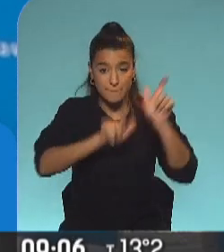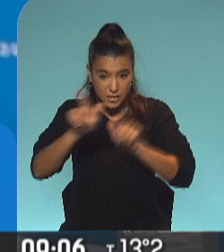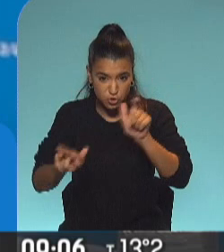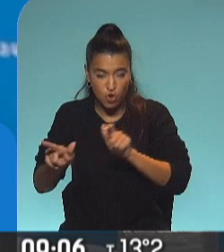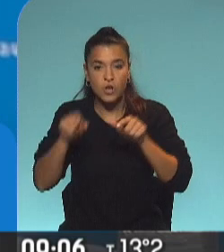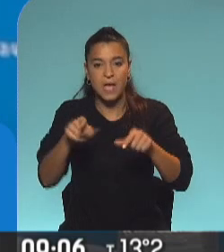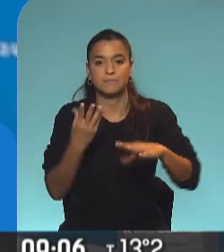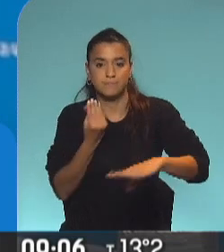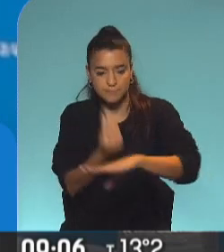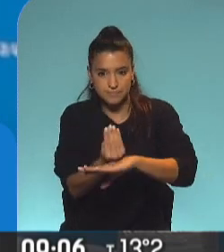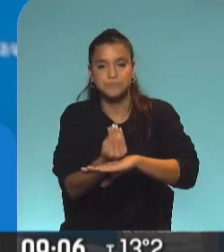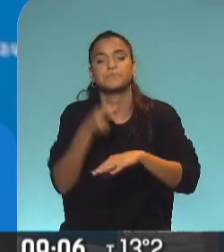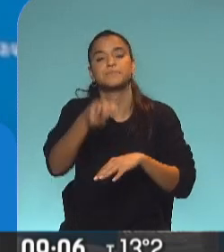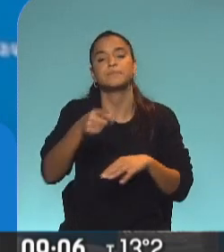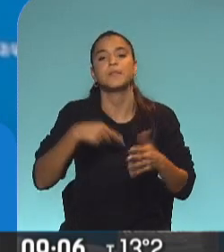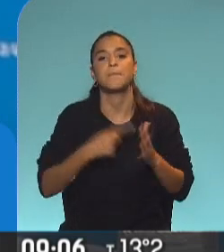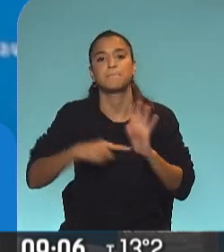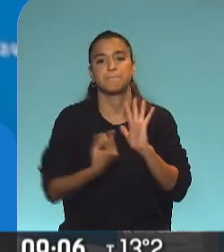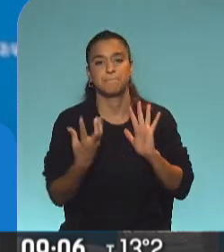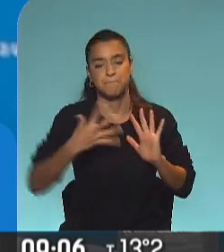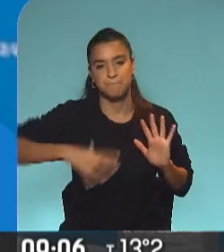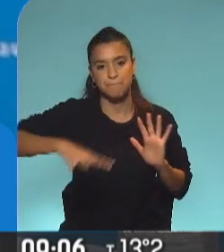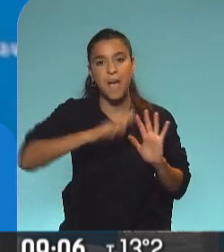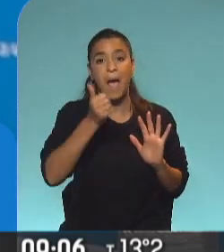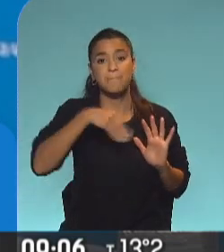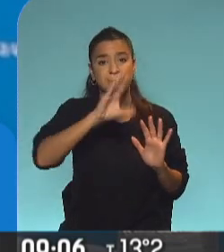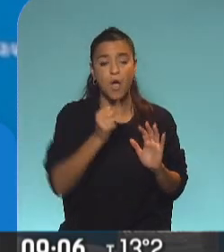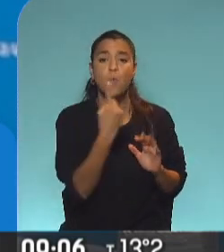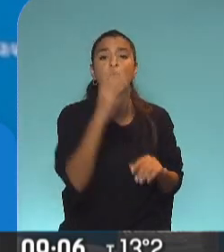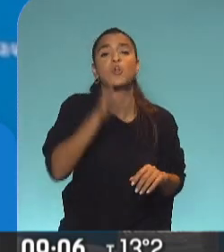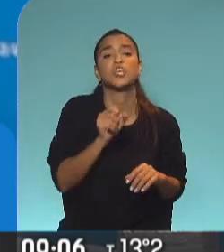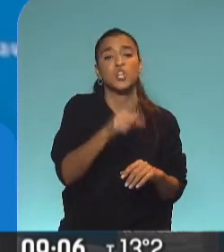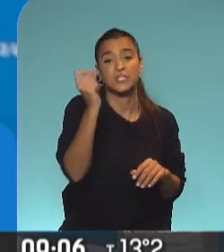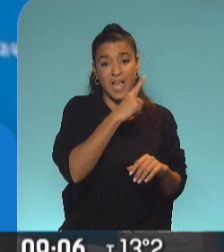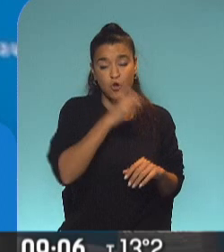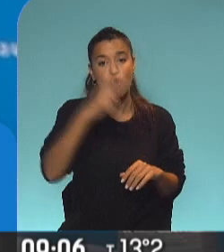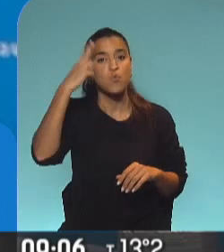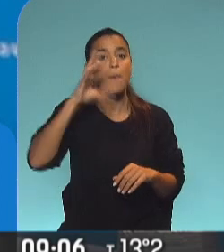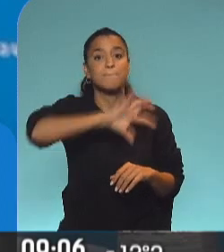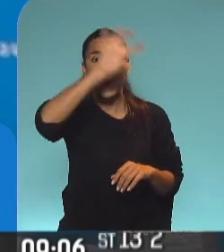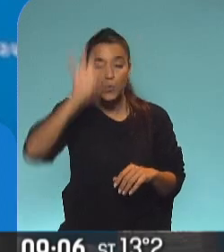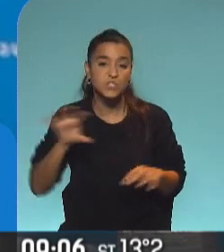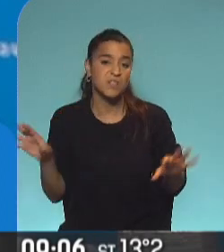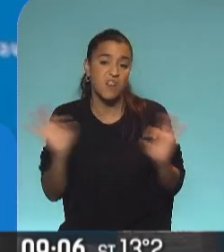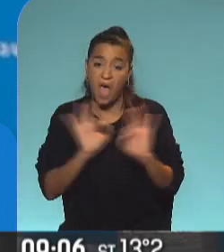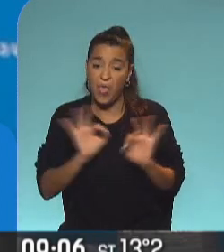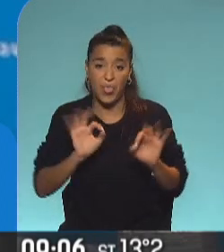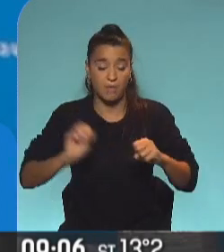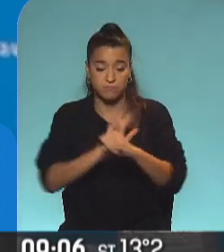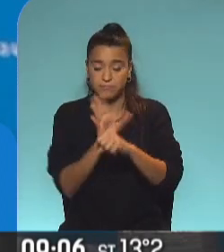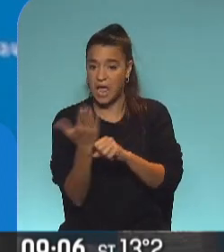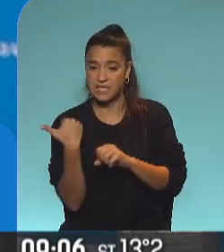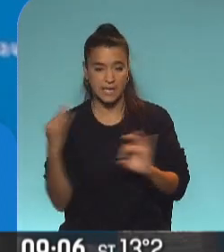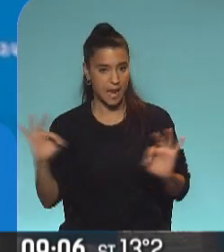concentrados con residencia en el área metropolitana de Buenos Aires, 1% en el Chaco, 9 provincias no han presentado casos en la